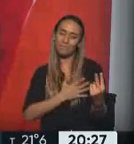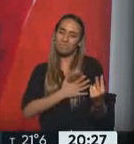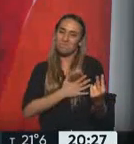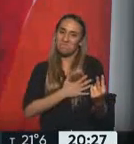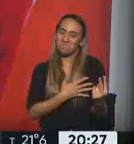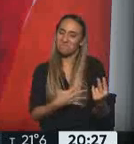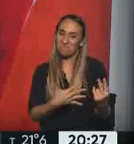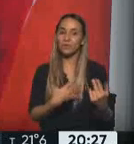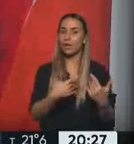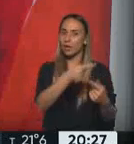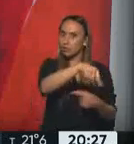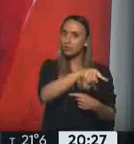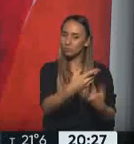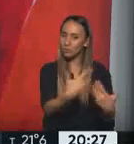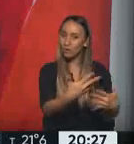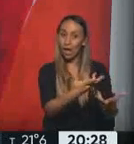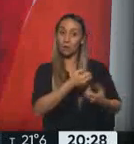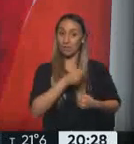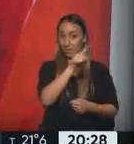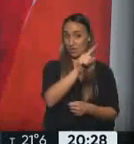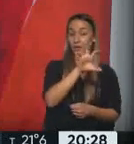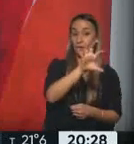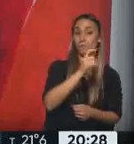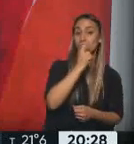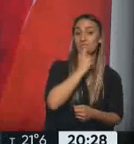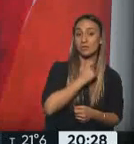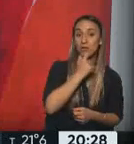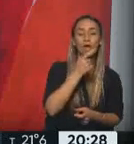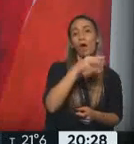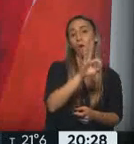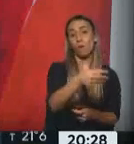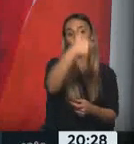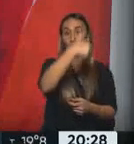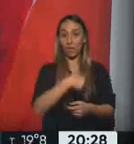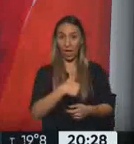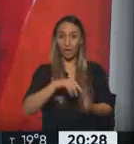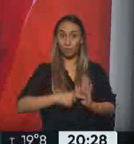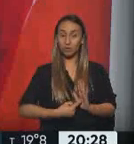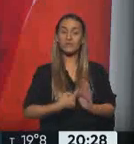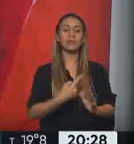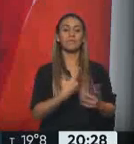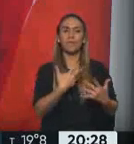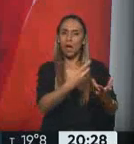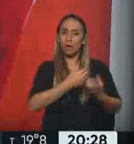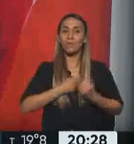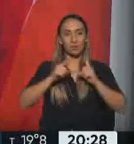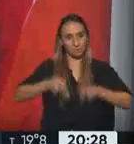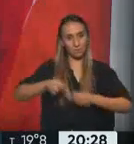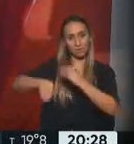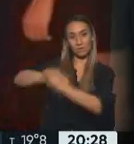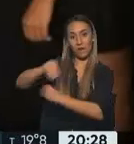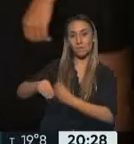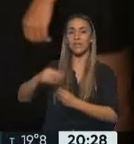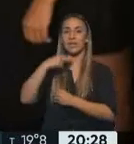acompañamiento, tanto de ellos desde allá y cada vez que venían. Mucho acompañamiento de parte de mi familia, de